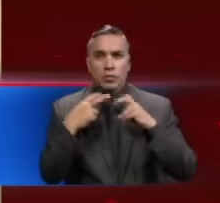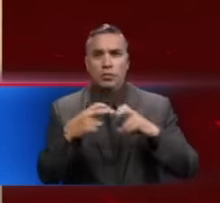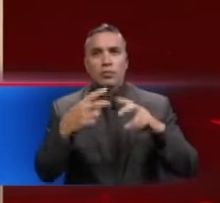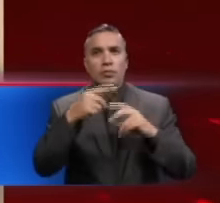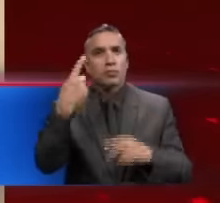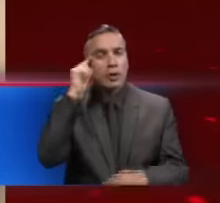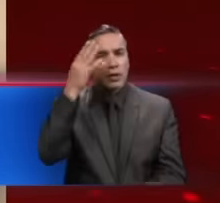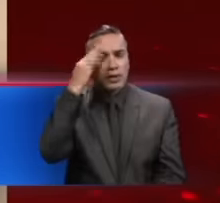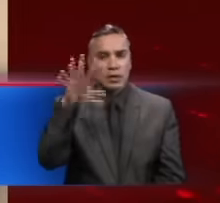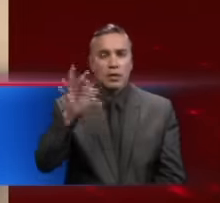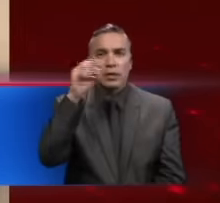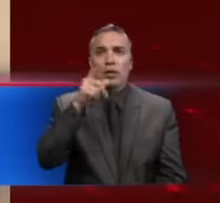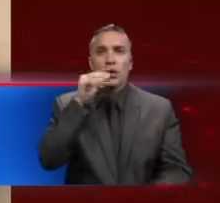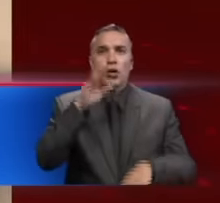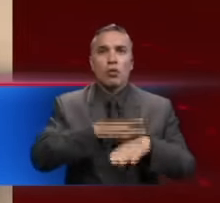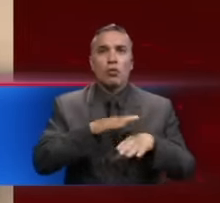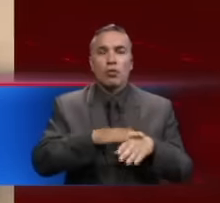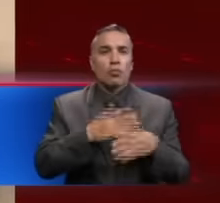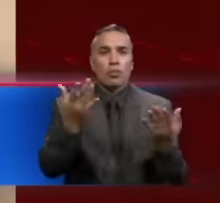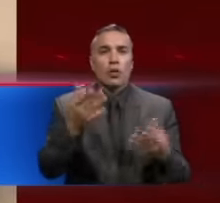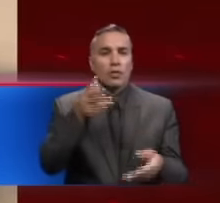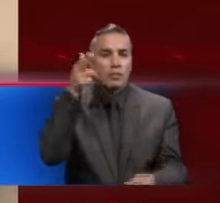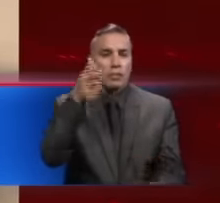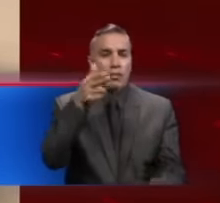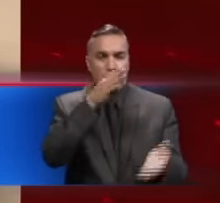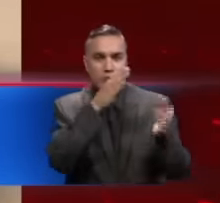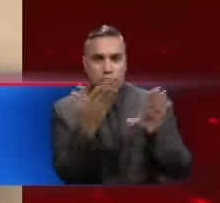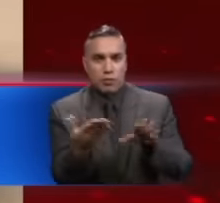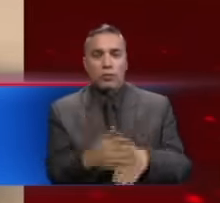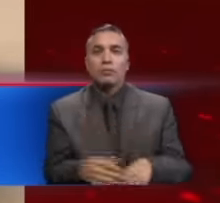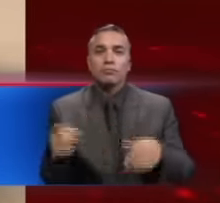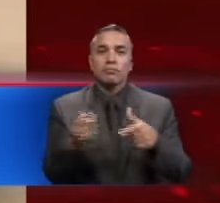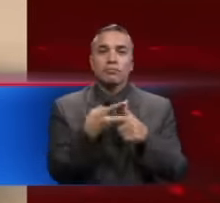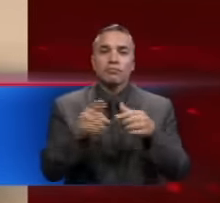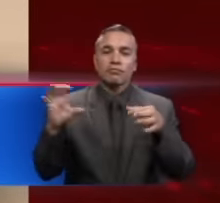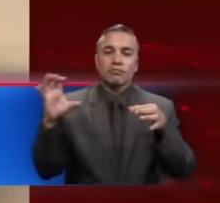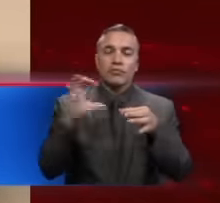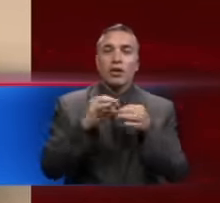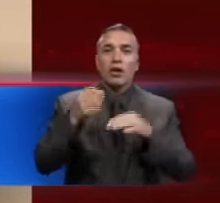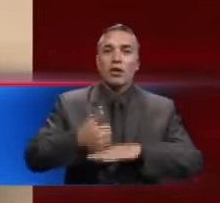hallar al culpable, articulando sus acciones con las autoridades ecuatorianas.